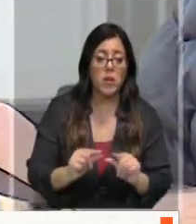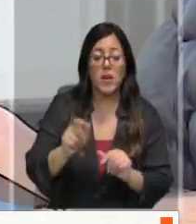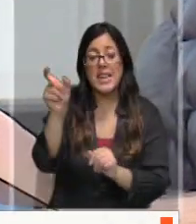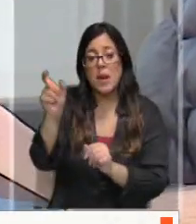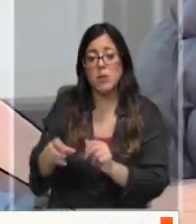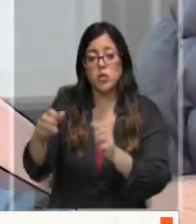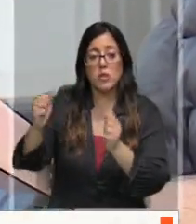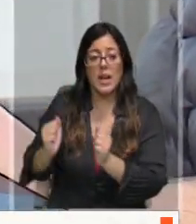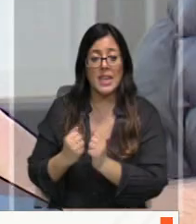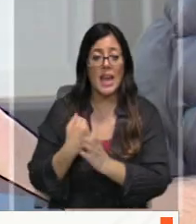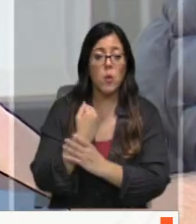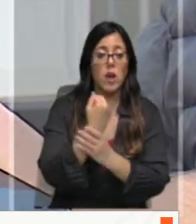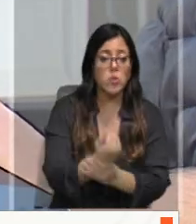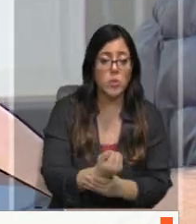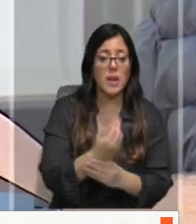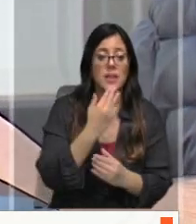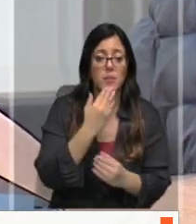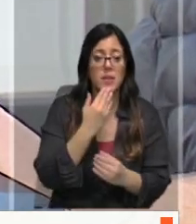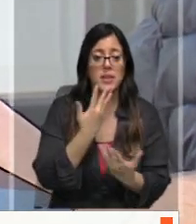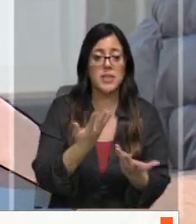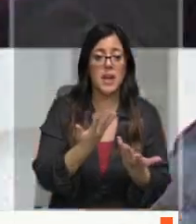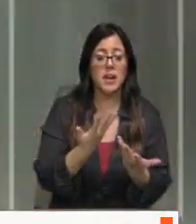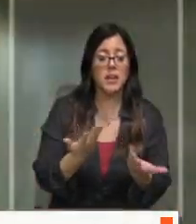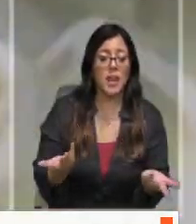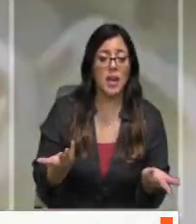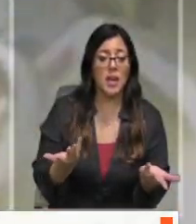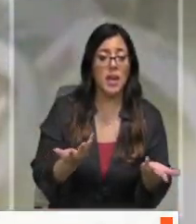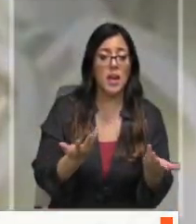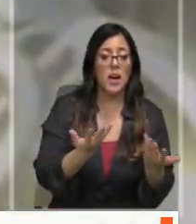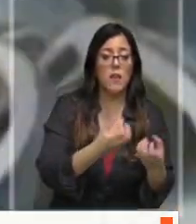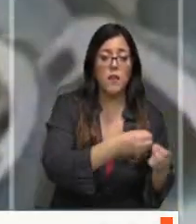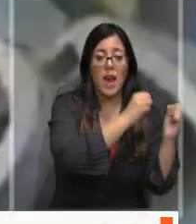lesiones, fue retenido en otro vehículo y abandonado en la comuna de Quinta Normal.